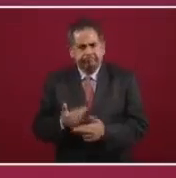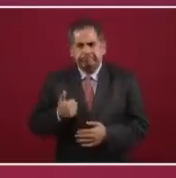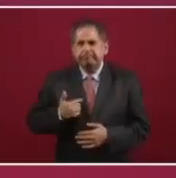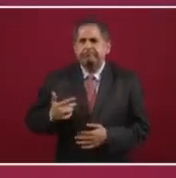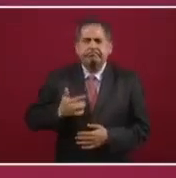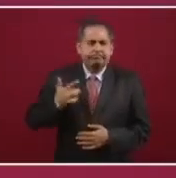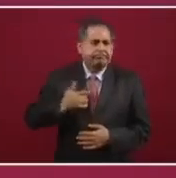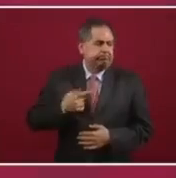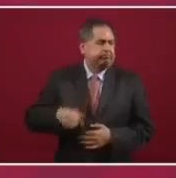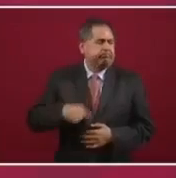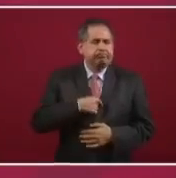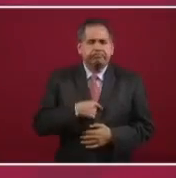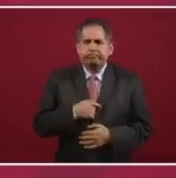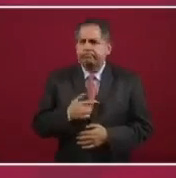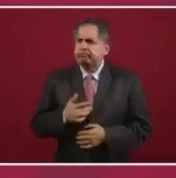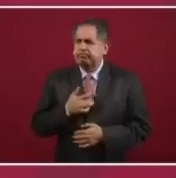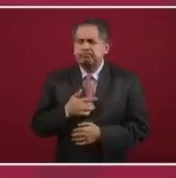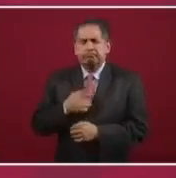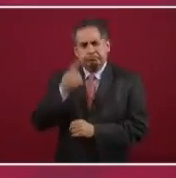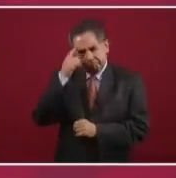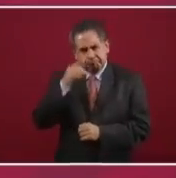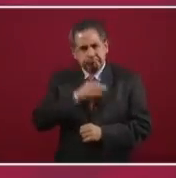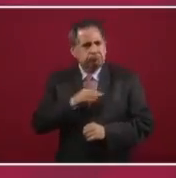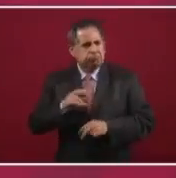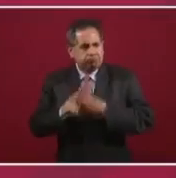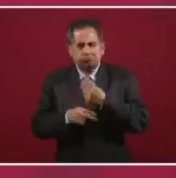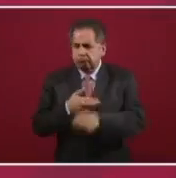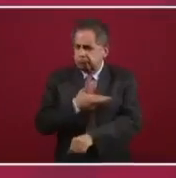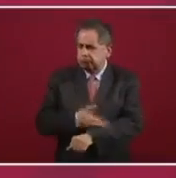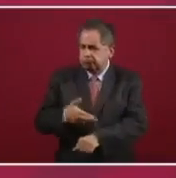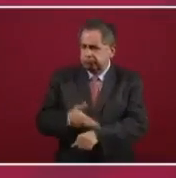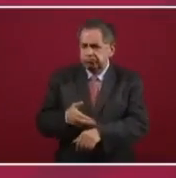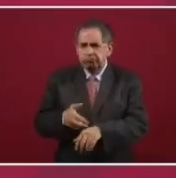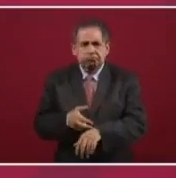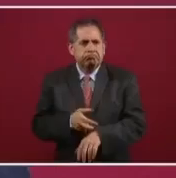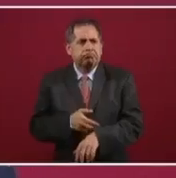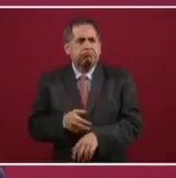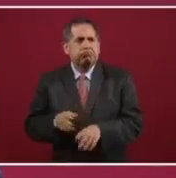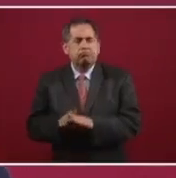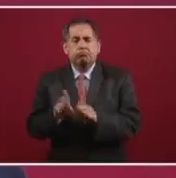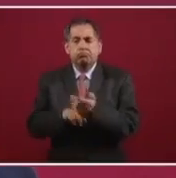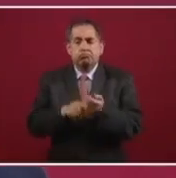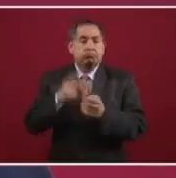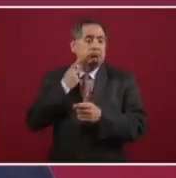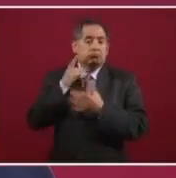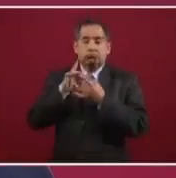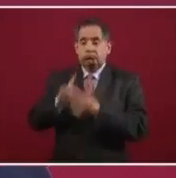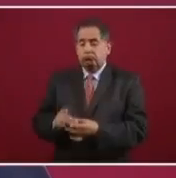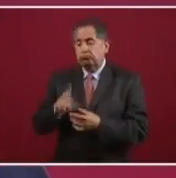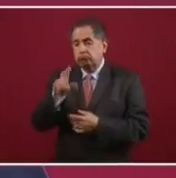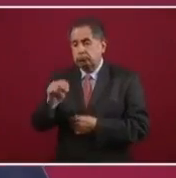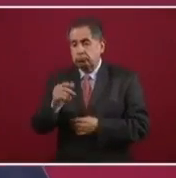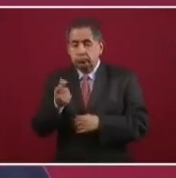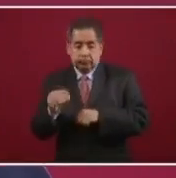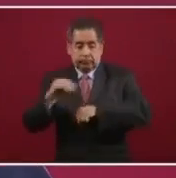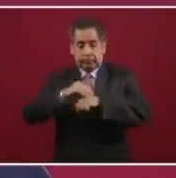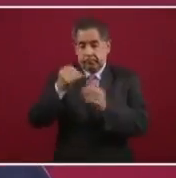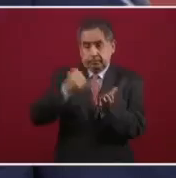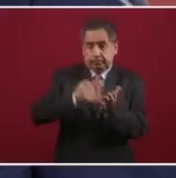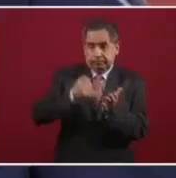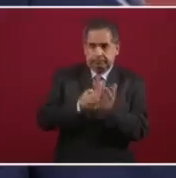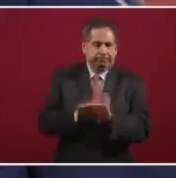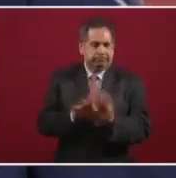a nosotros el respaldo para poder mantener la política de no aumentos de